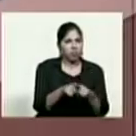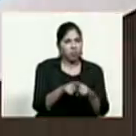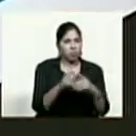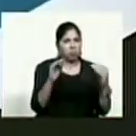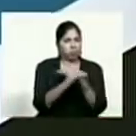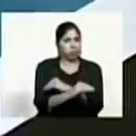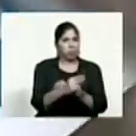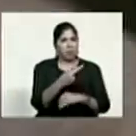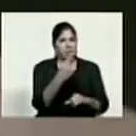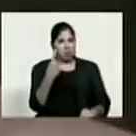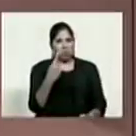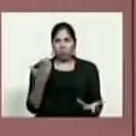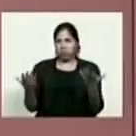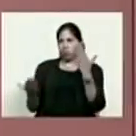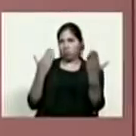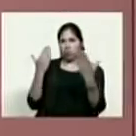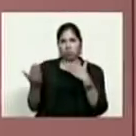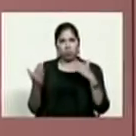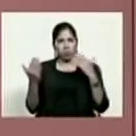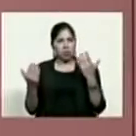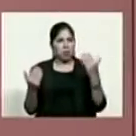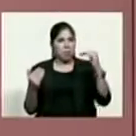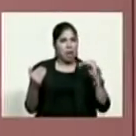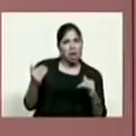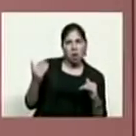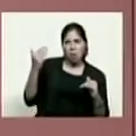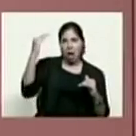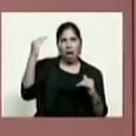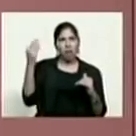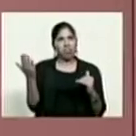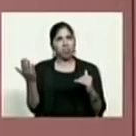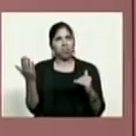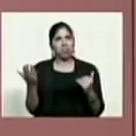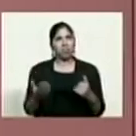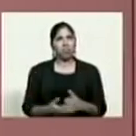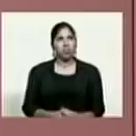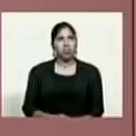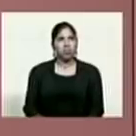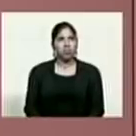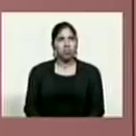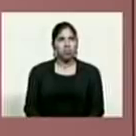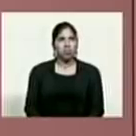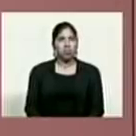Ajá. ¿Y los otros cuántos? 48.